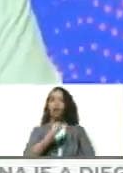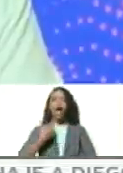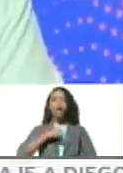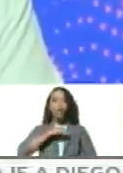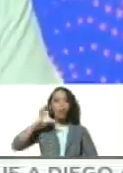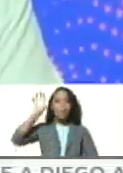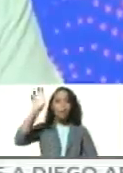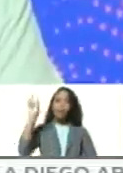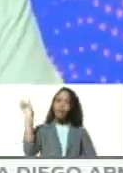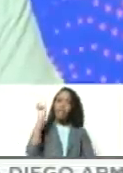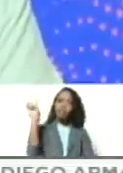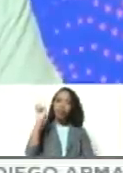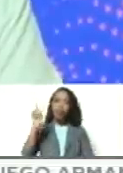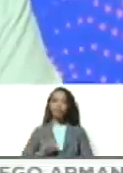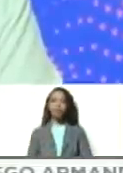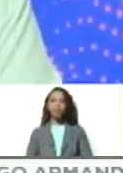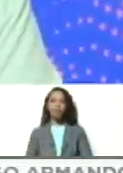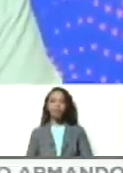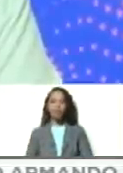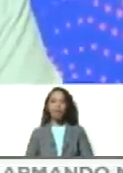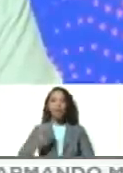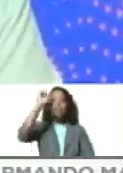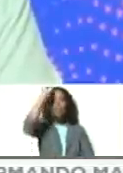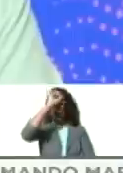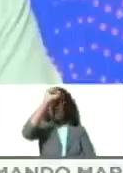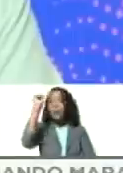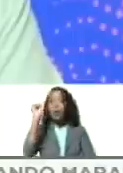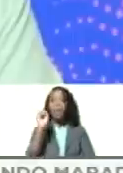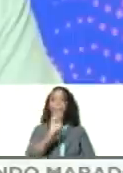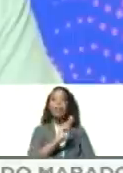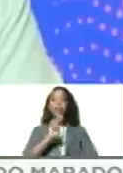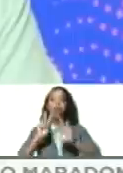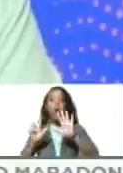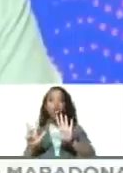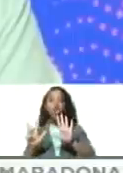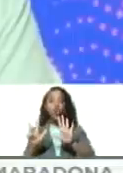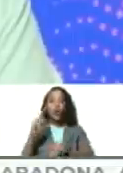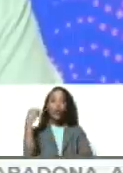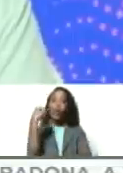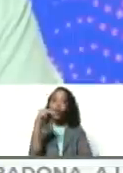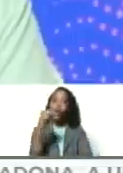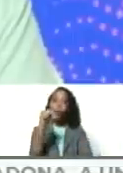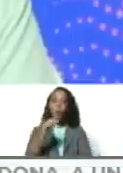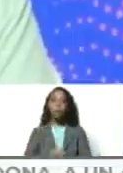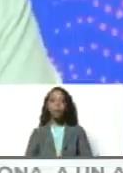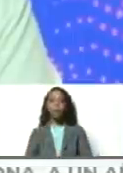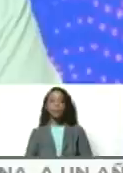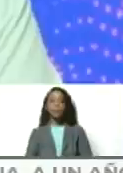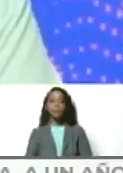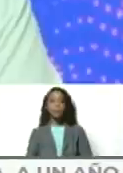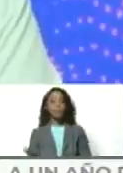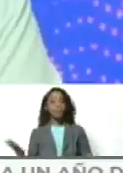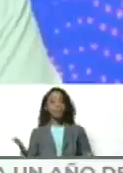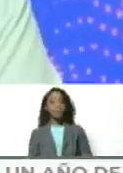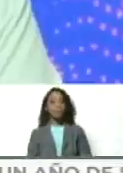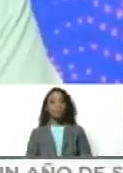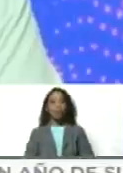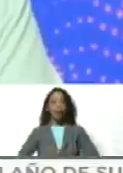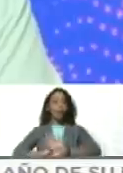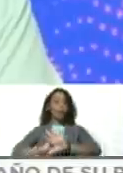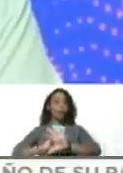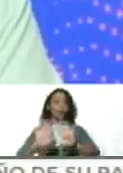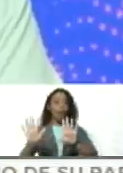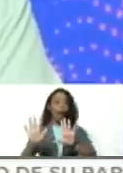patria Venezuela. Domingo 28 de noviembre. Ya se